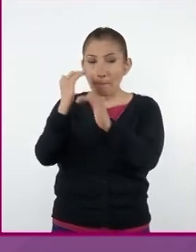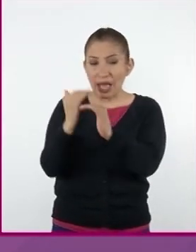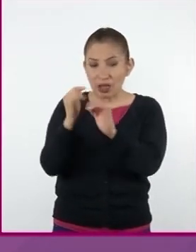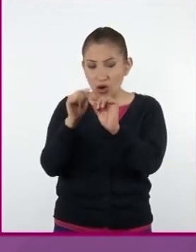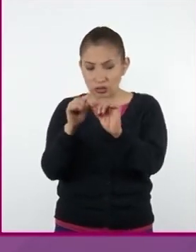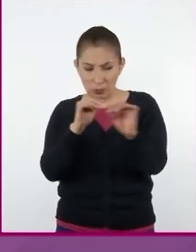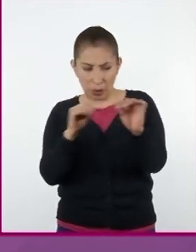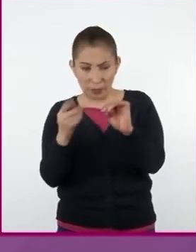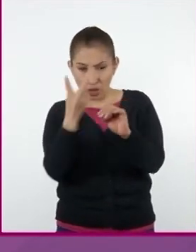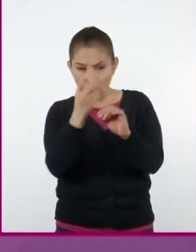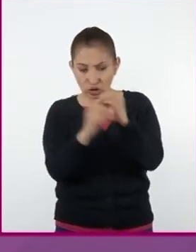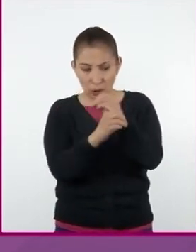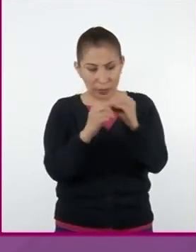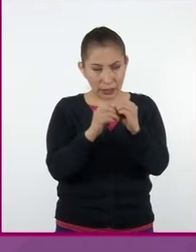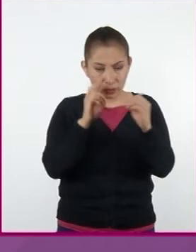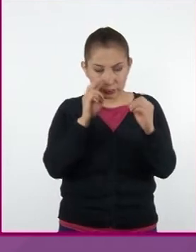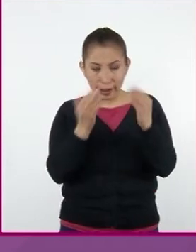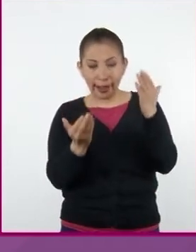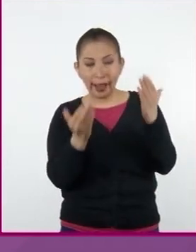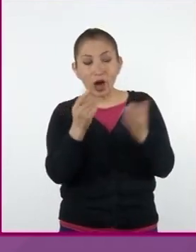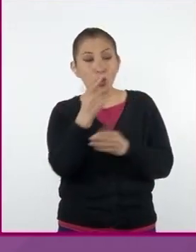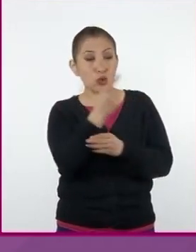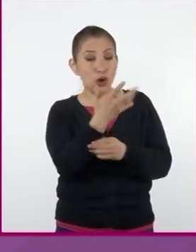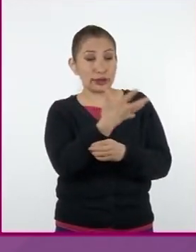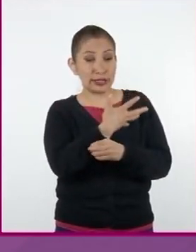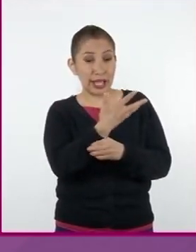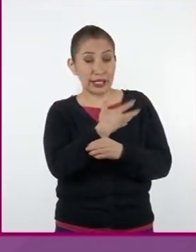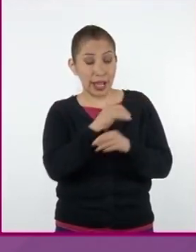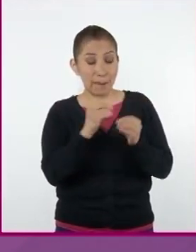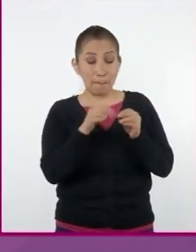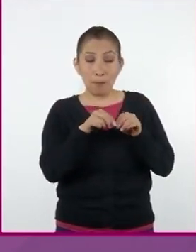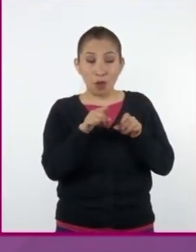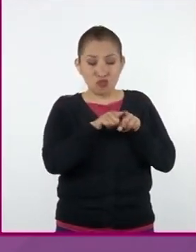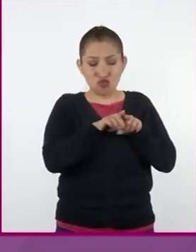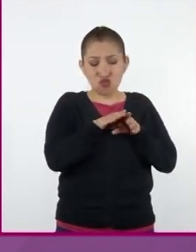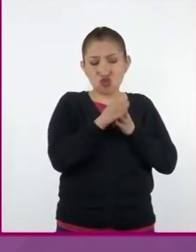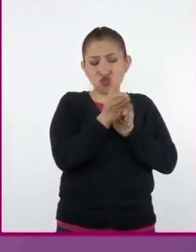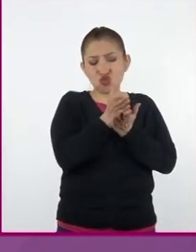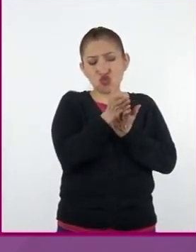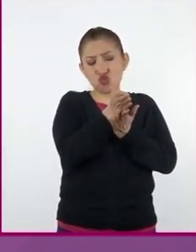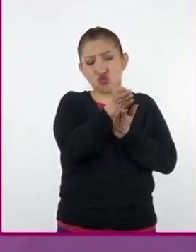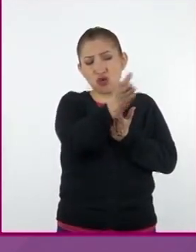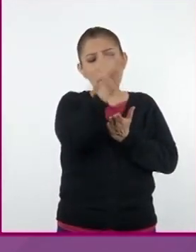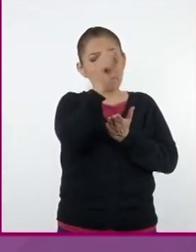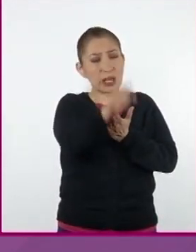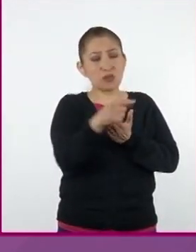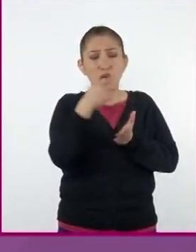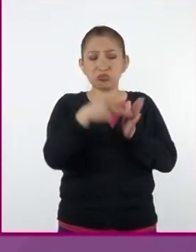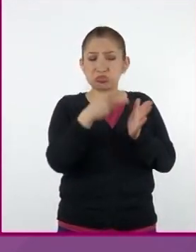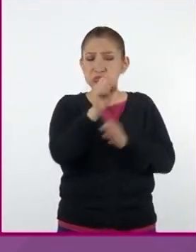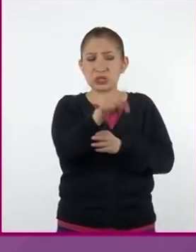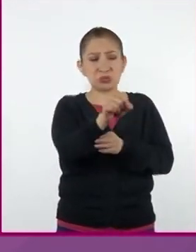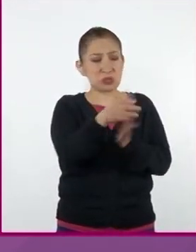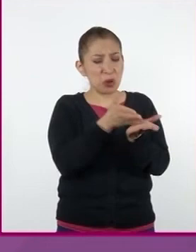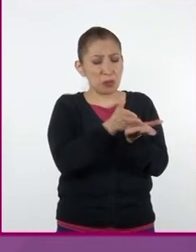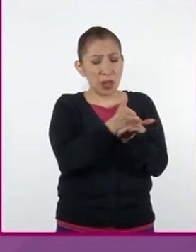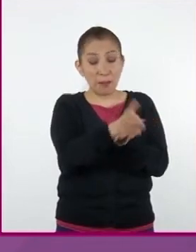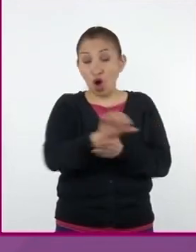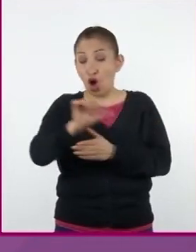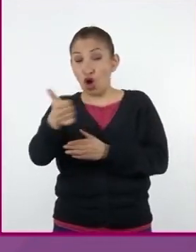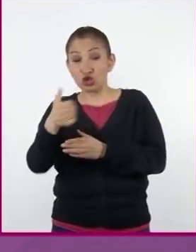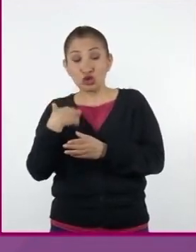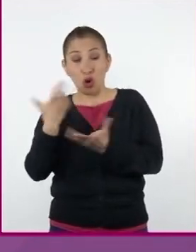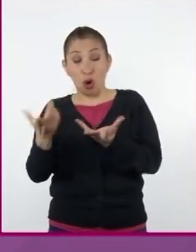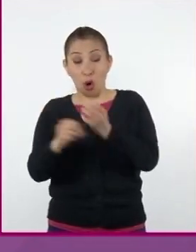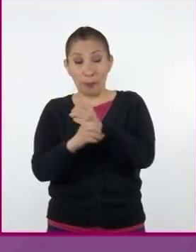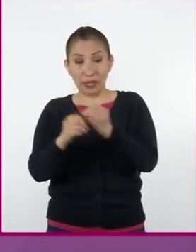comparar el movimiento de los dos cuerpos, es que uno tiene un movimiento rectilíneo uniforme, es decir, su velocidad es constante, mientras que el otro